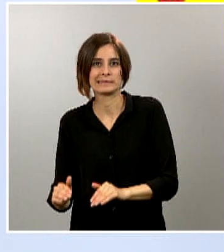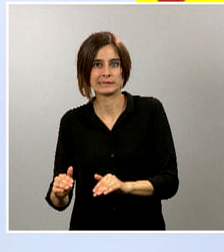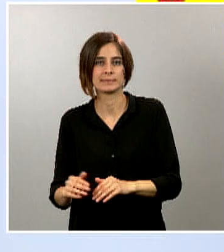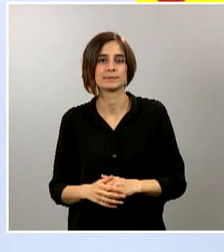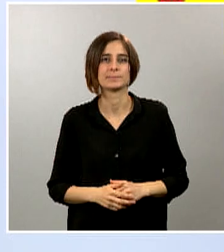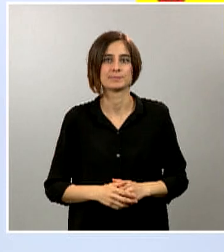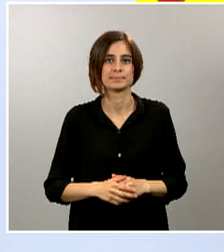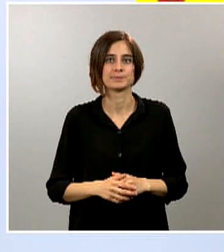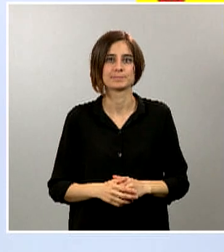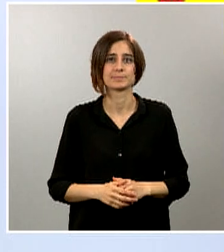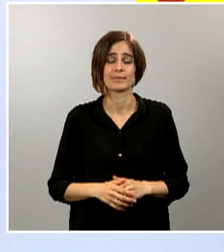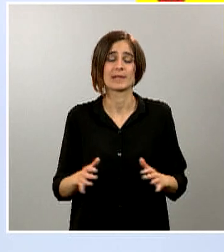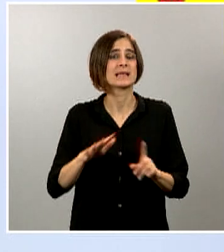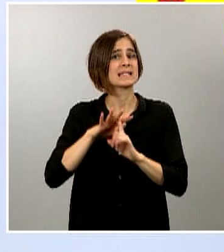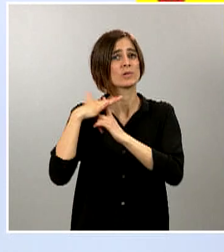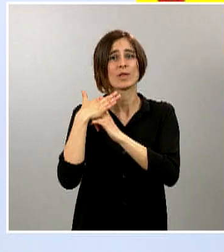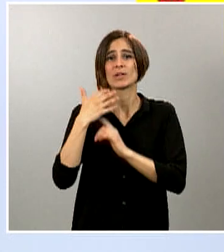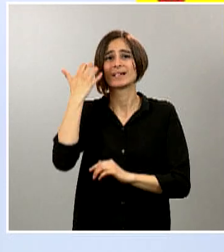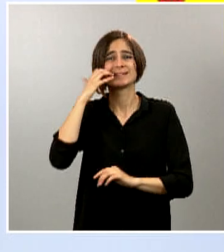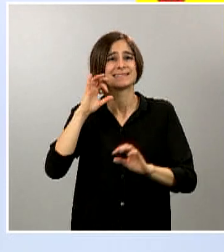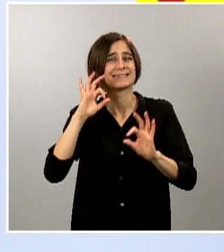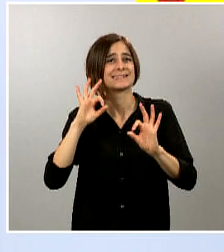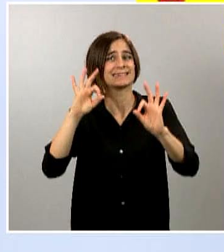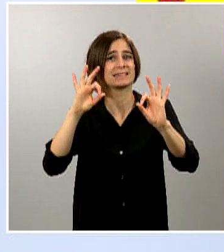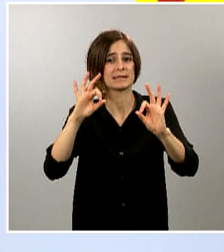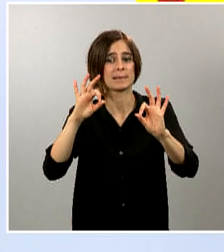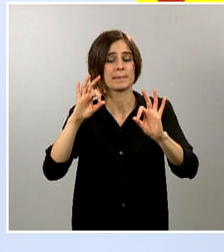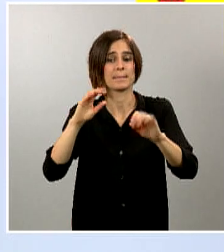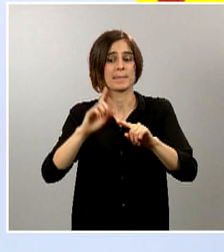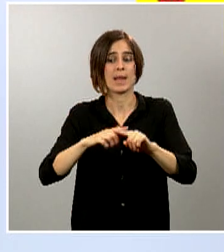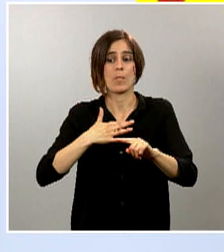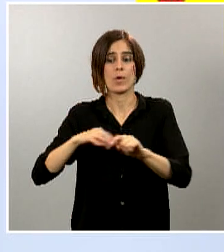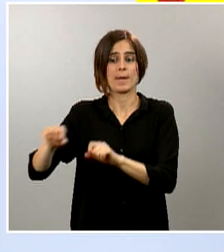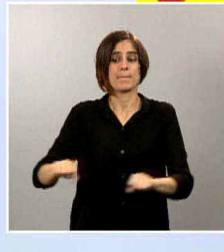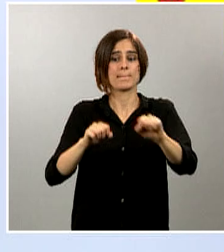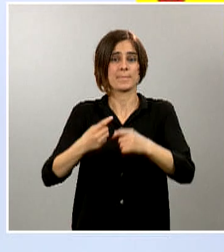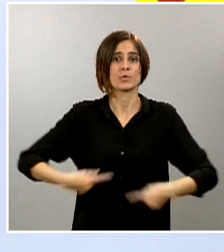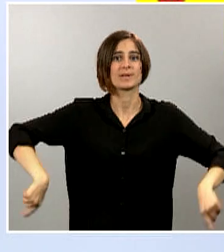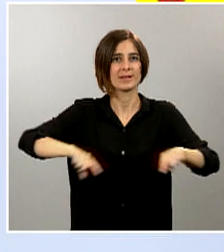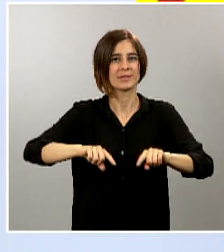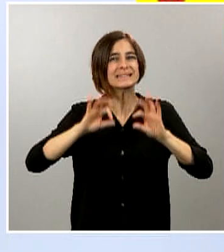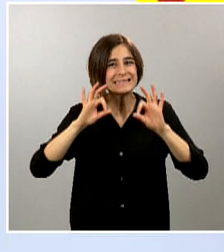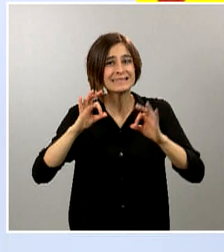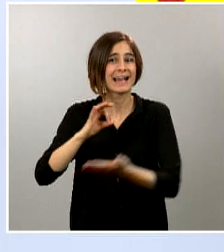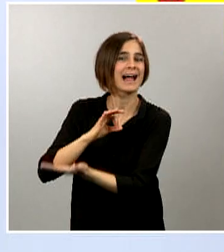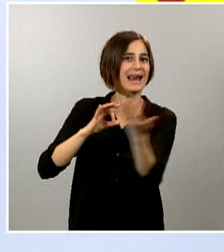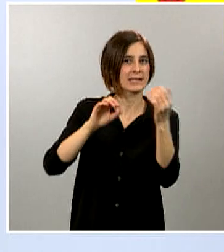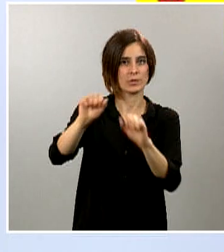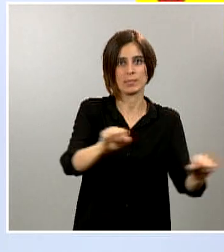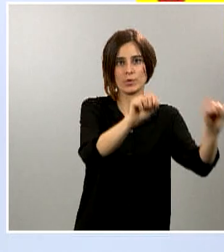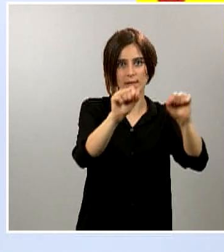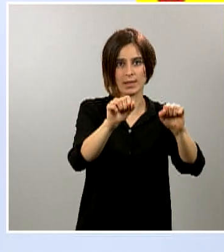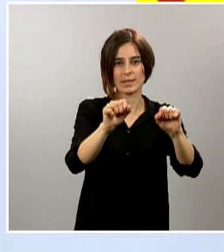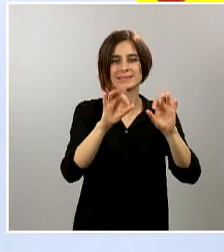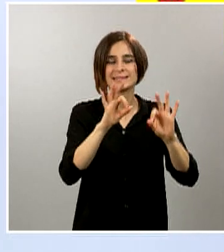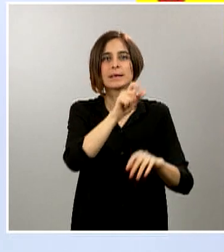excepcionalidad preceptiva para protegernos y, sobre todo, proteger a los demás, a aquellas personas y colectivos